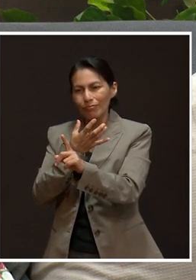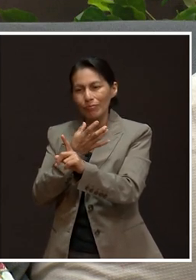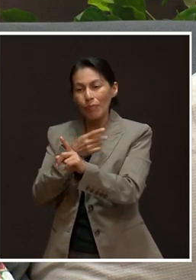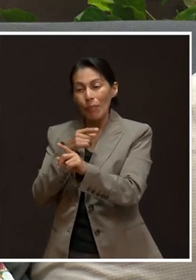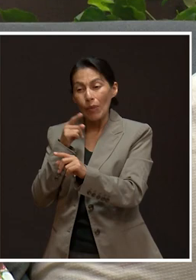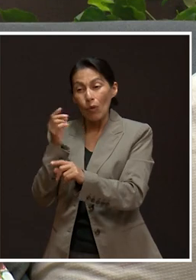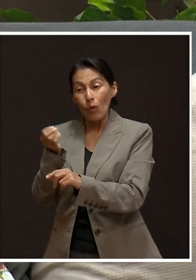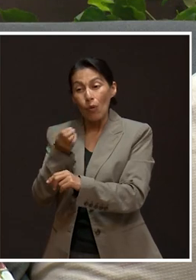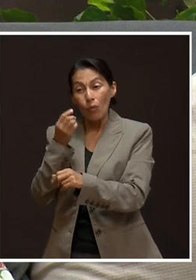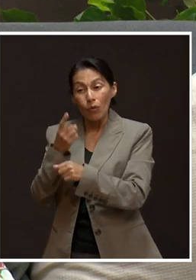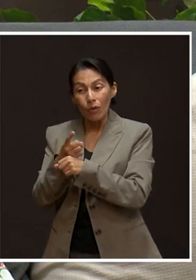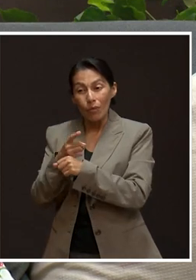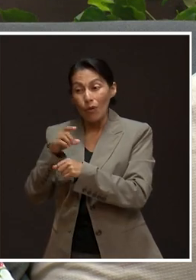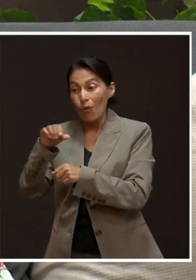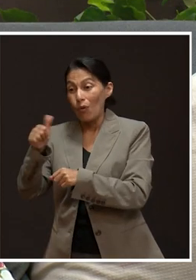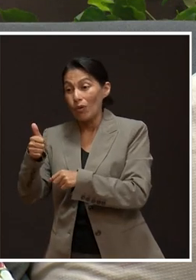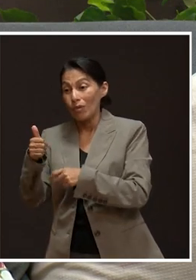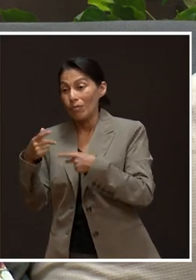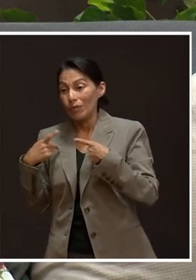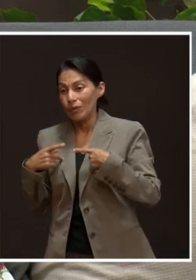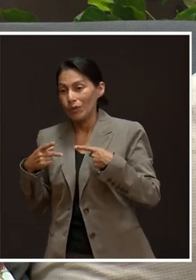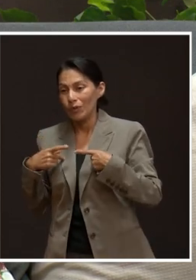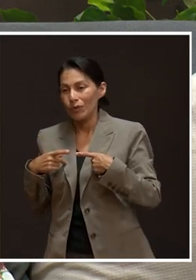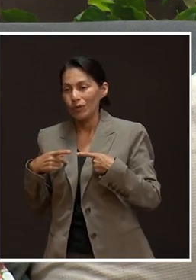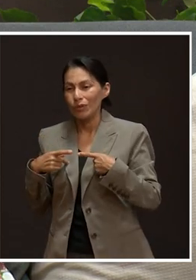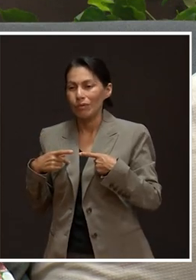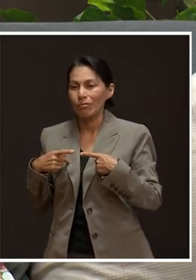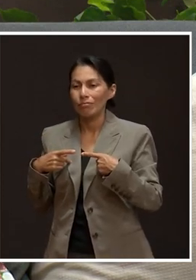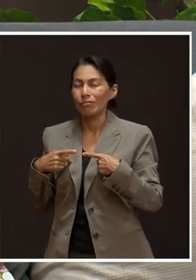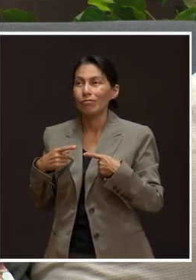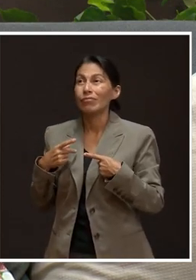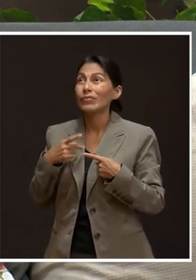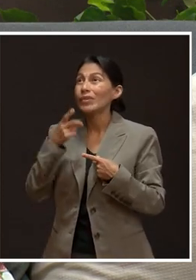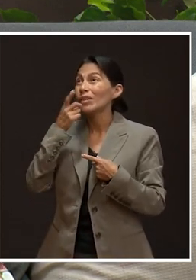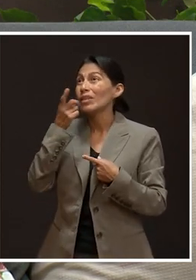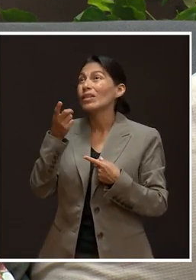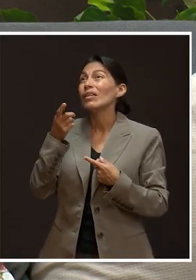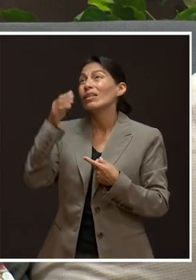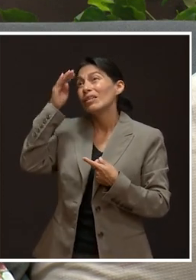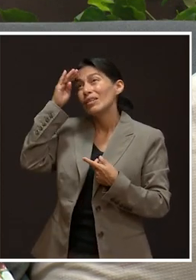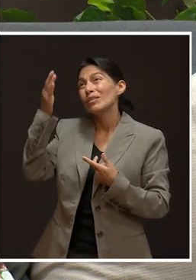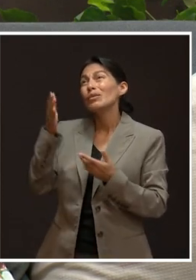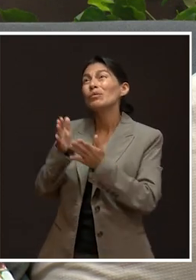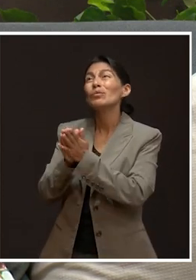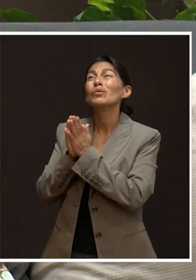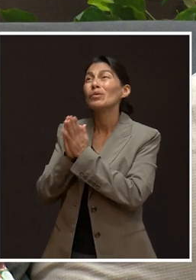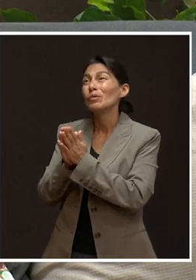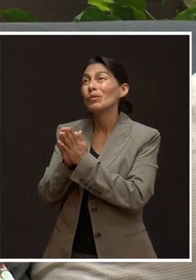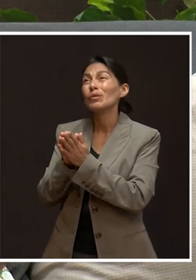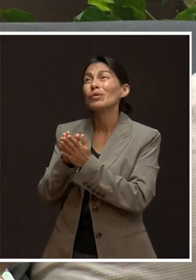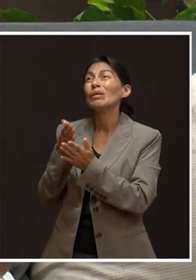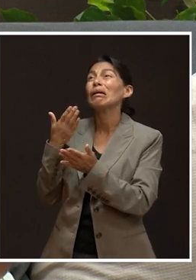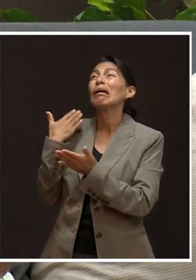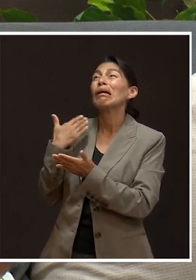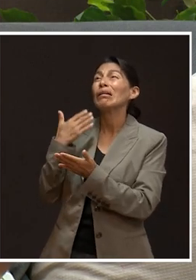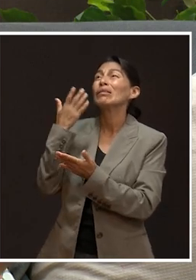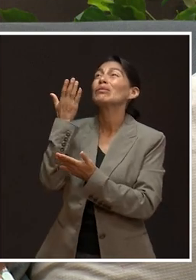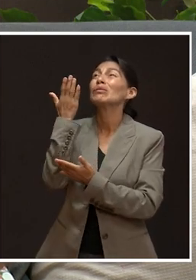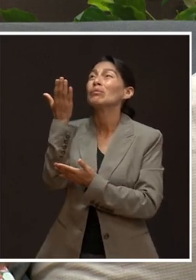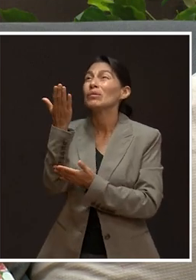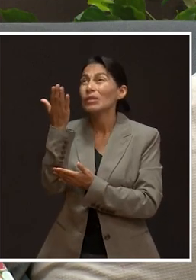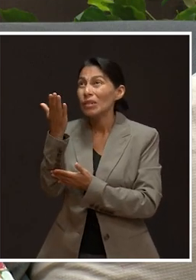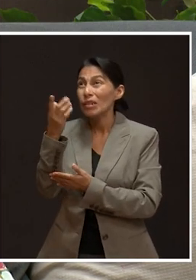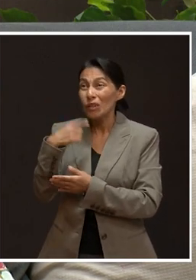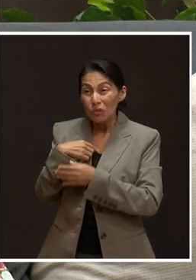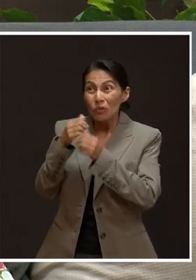porque creo que había una oportunidad para alguien más, entonces, y yo le dije al señor, yo te había pedido algo, y no entiendo por qué,